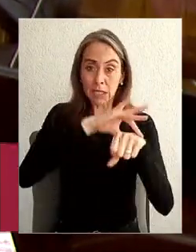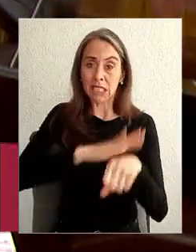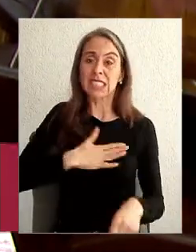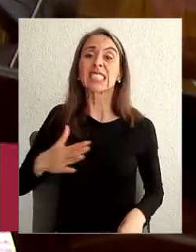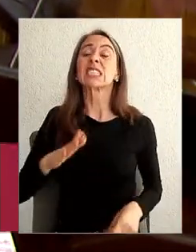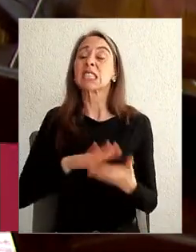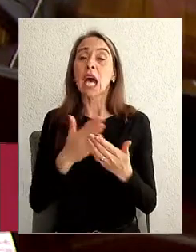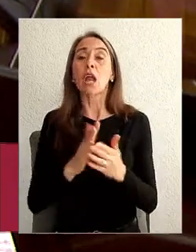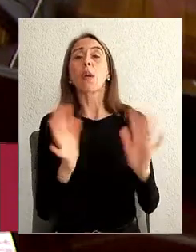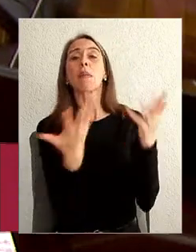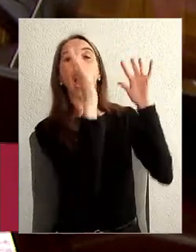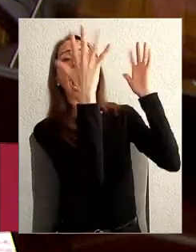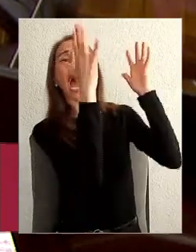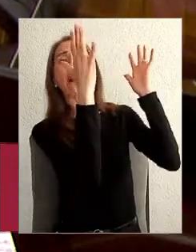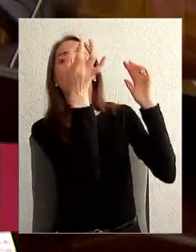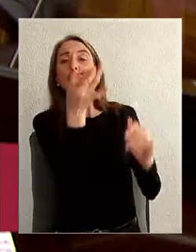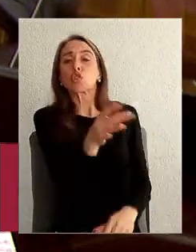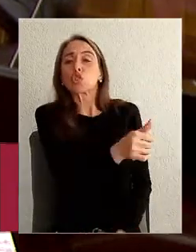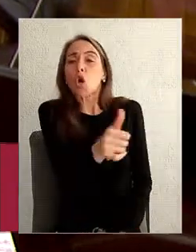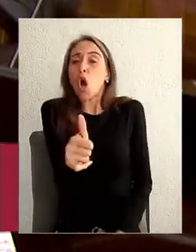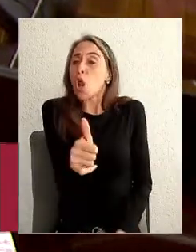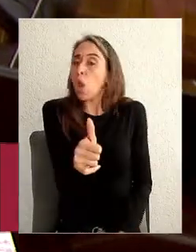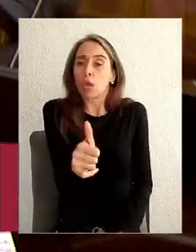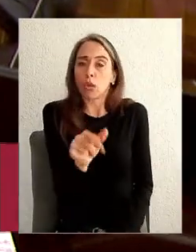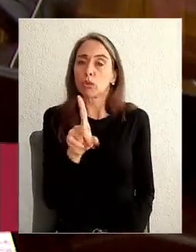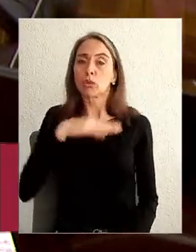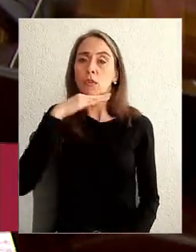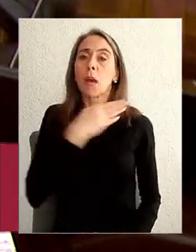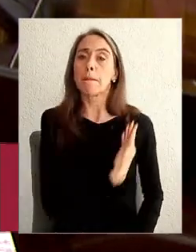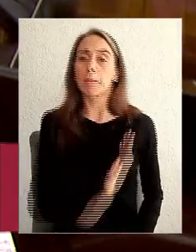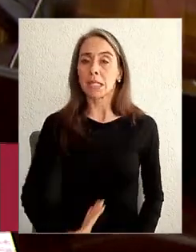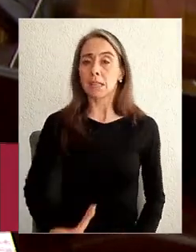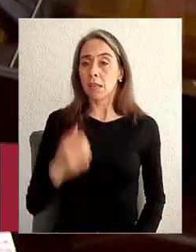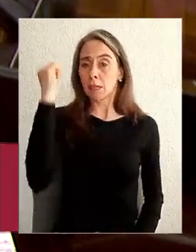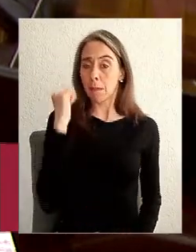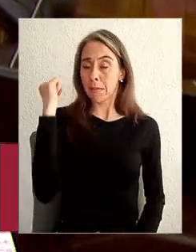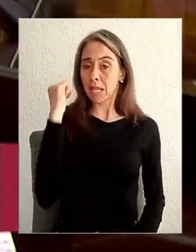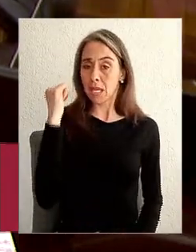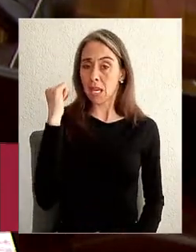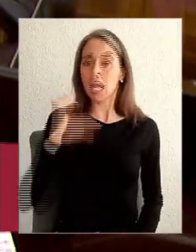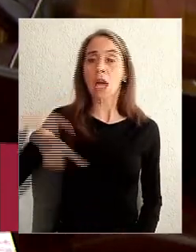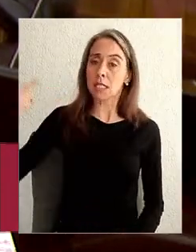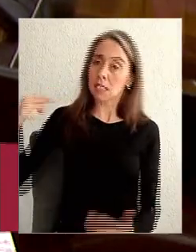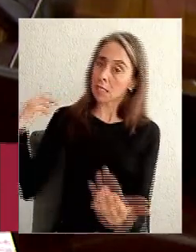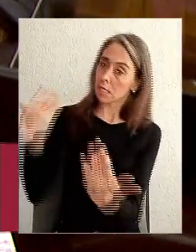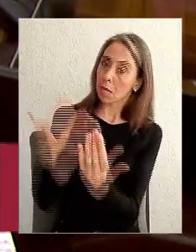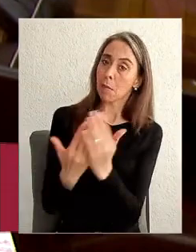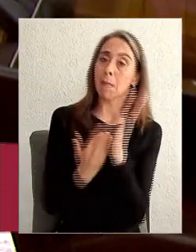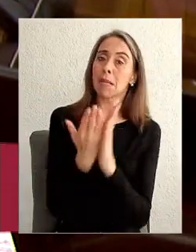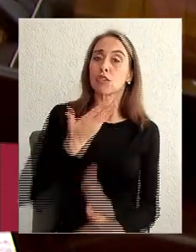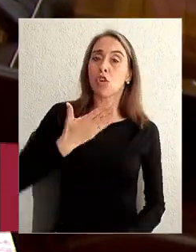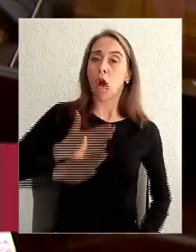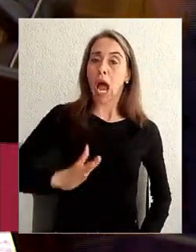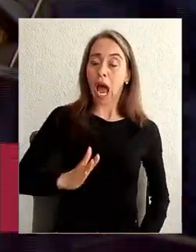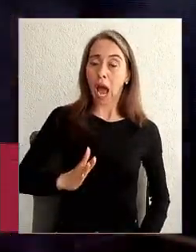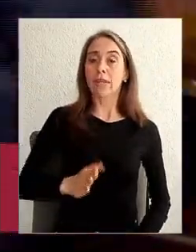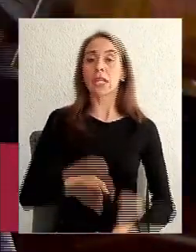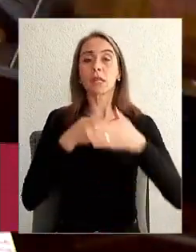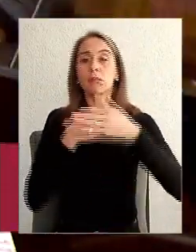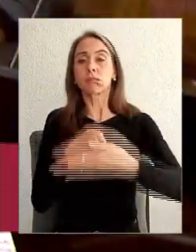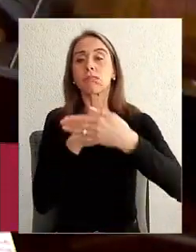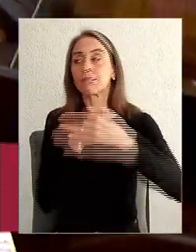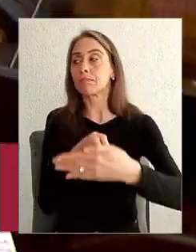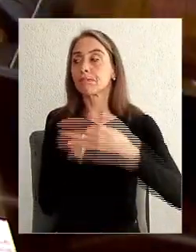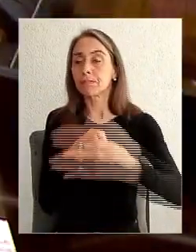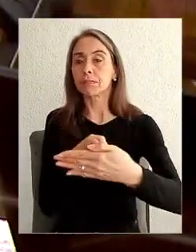nomás, pero el gobierno del presidente Piñera ha sido sistemático desde abril en poner traba finalmente a dar por cumplidas